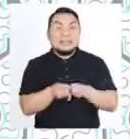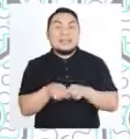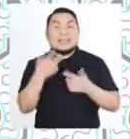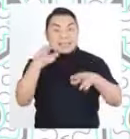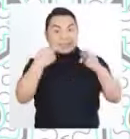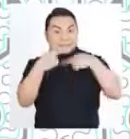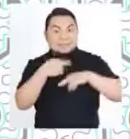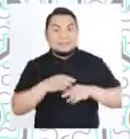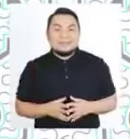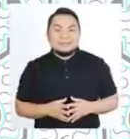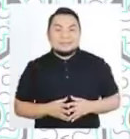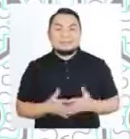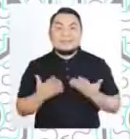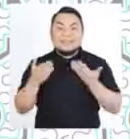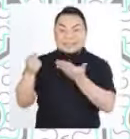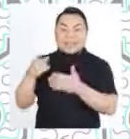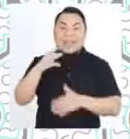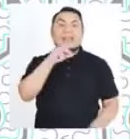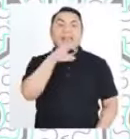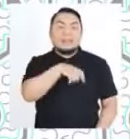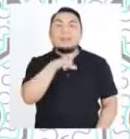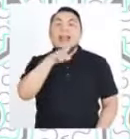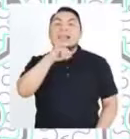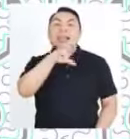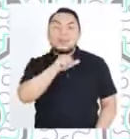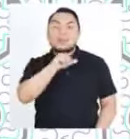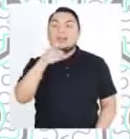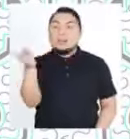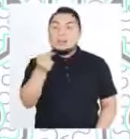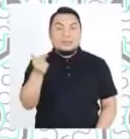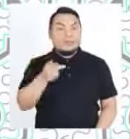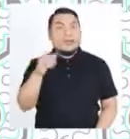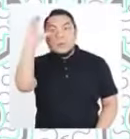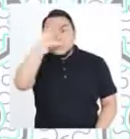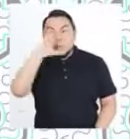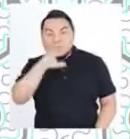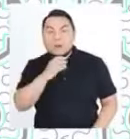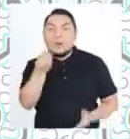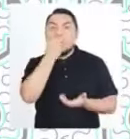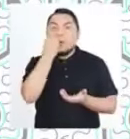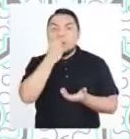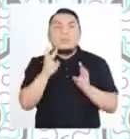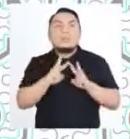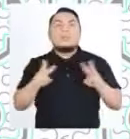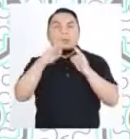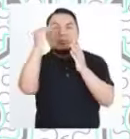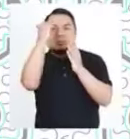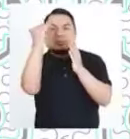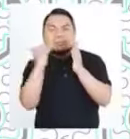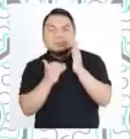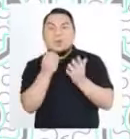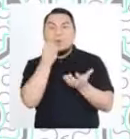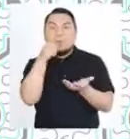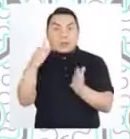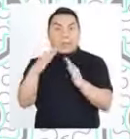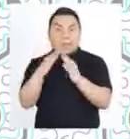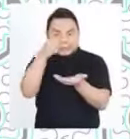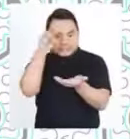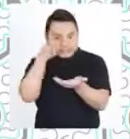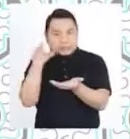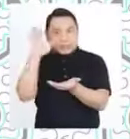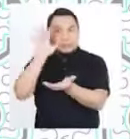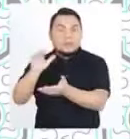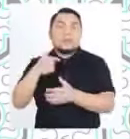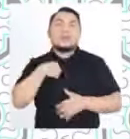Nosotros también, ya regresamos. Mientras Carmen, Juan y Laura buscan información sobre el valor nutricional de los alimentos que tienen